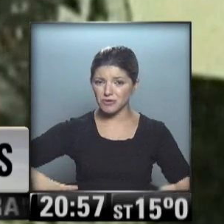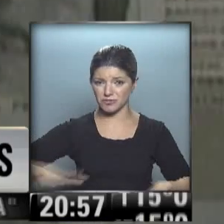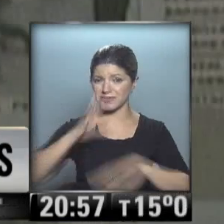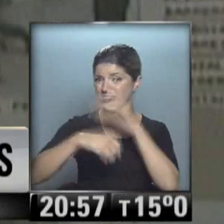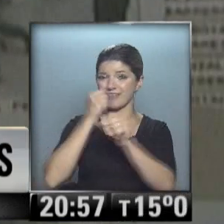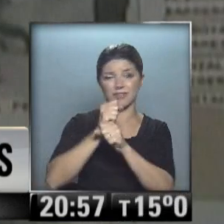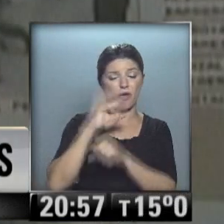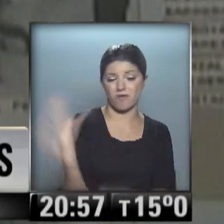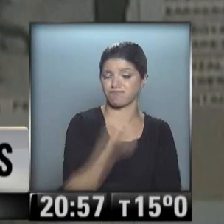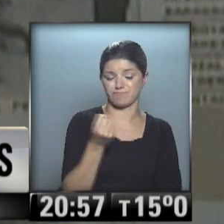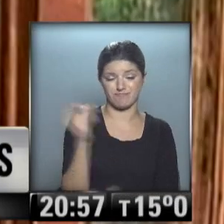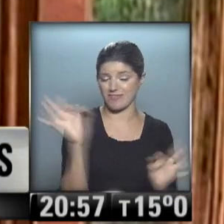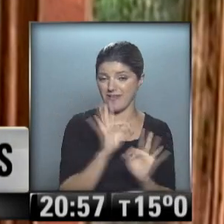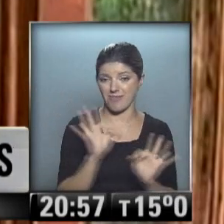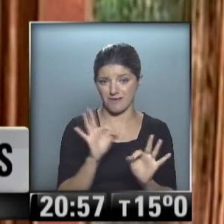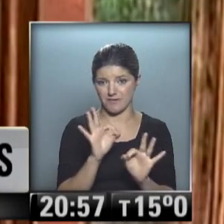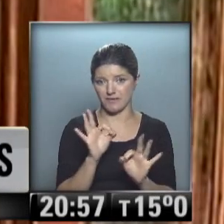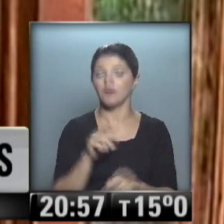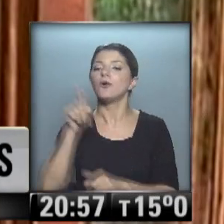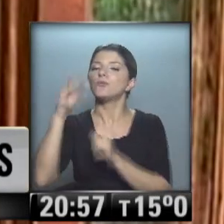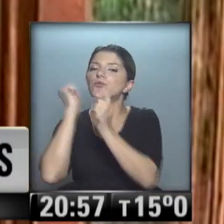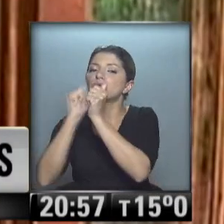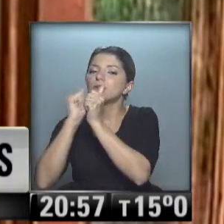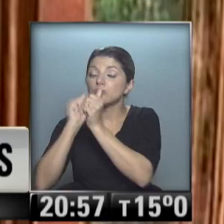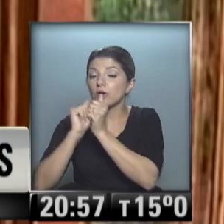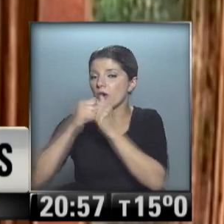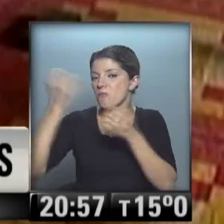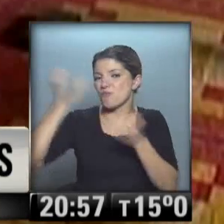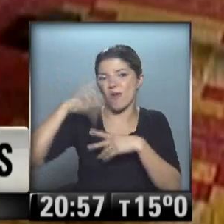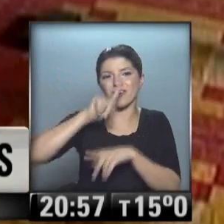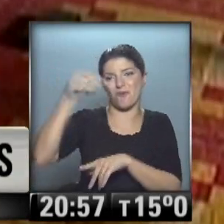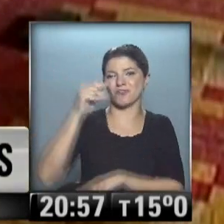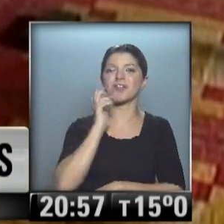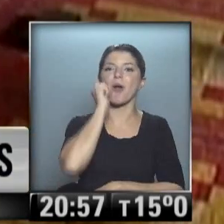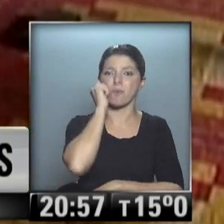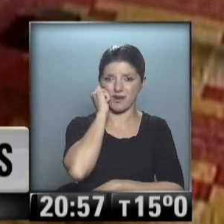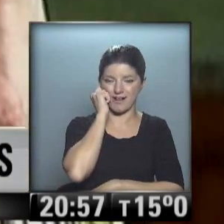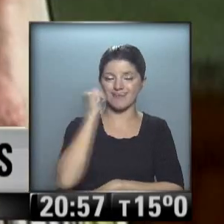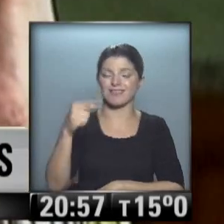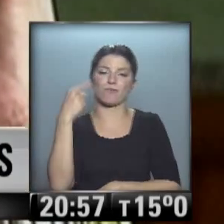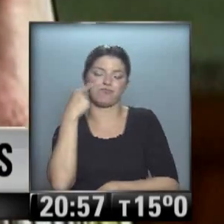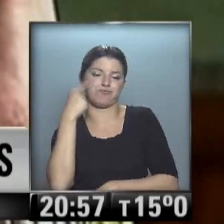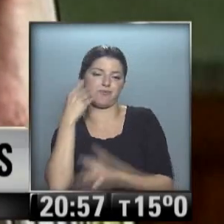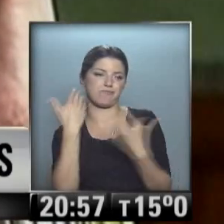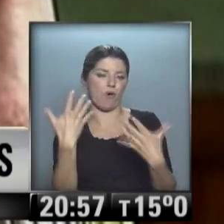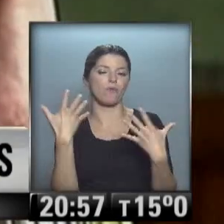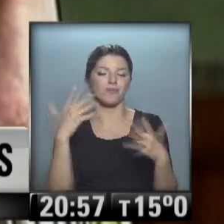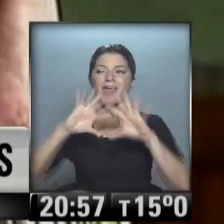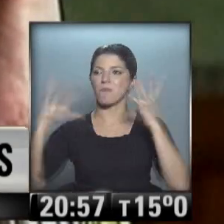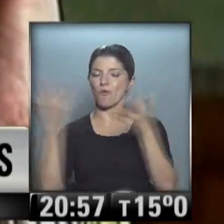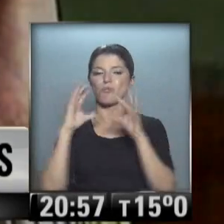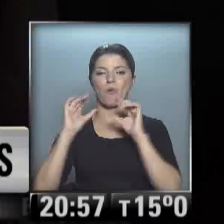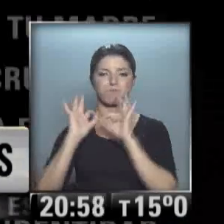no conseguimos recuperar. Su historia, como la de todas las abuelas, fue reconocida y tomada como ejemplo en todo el